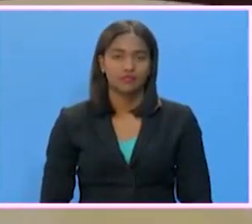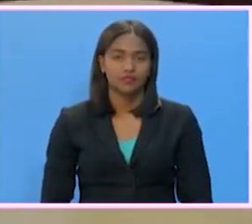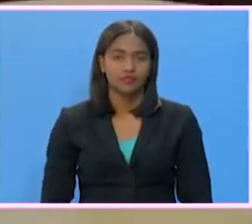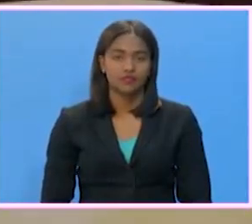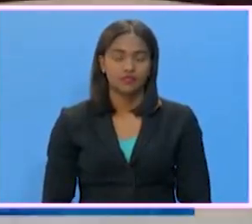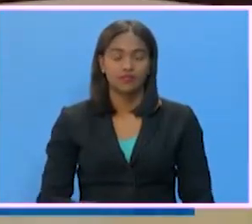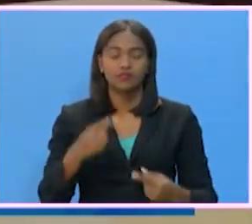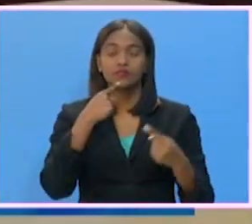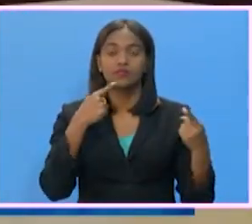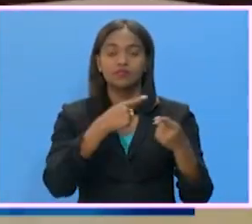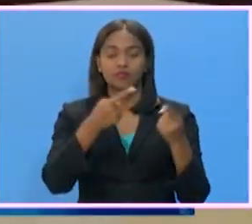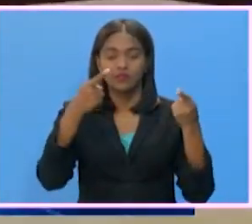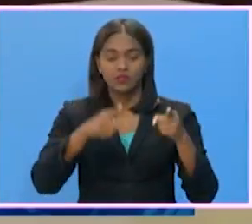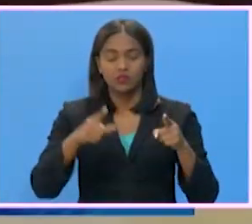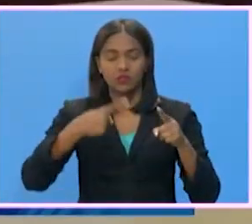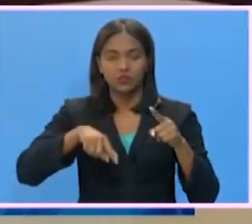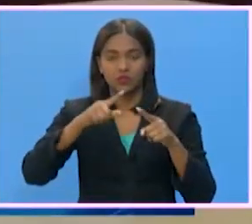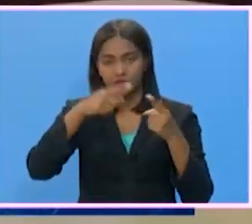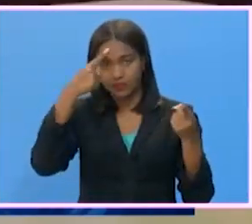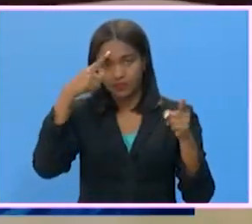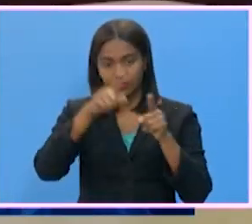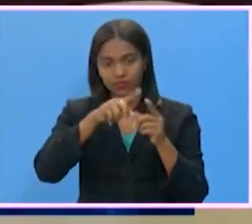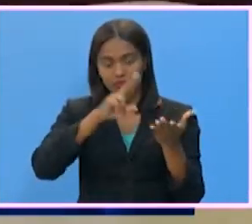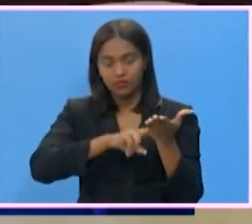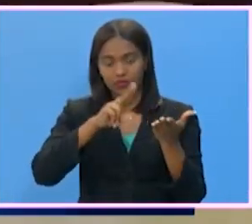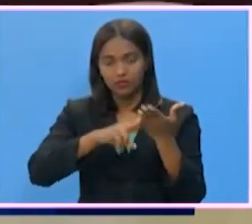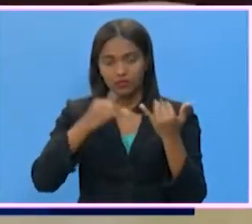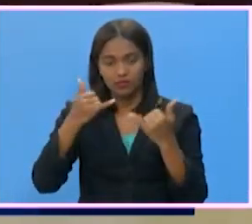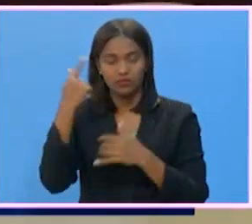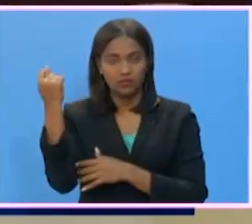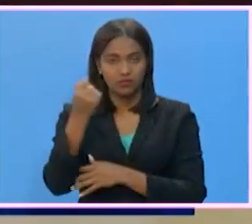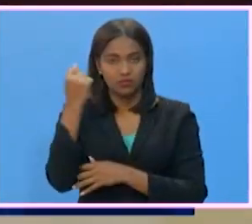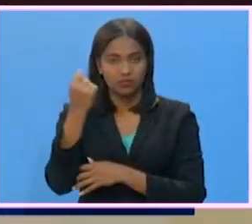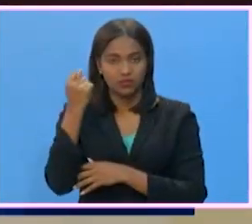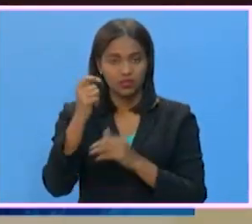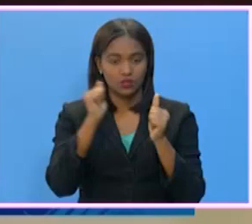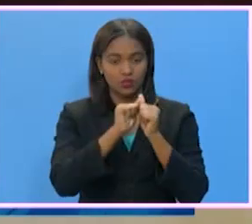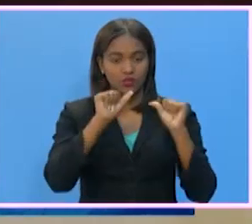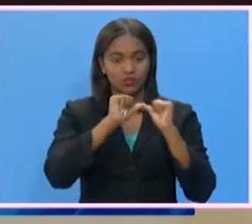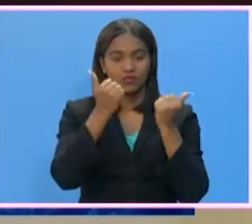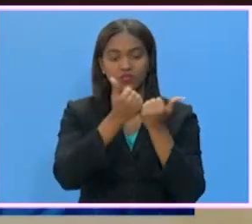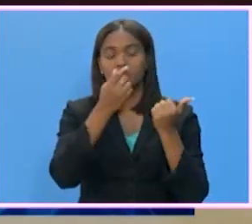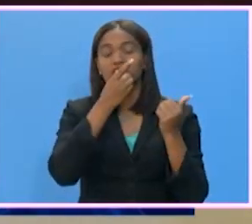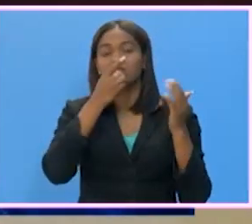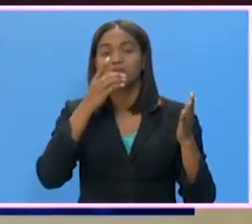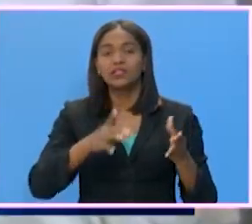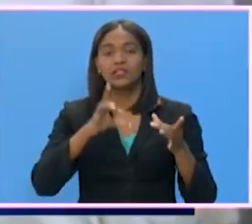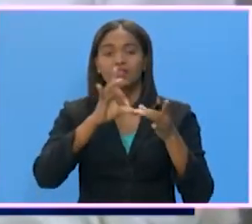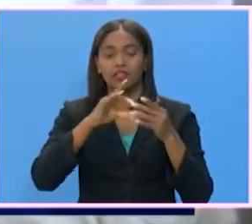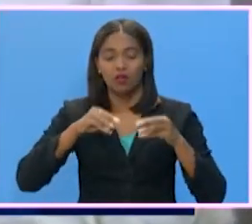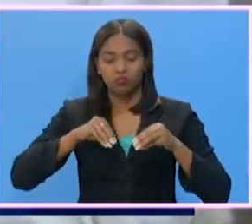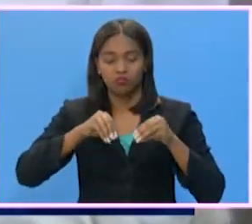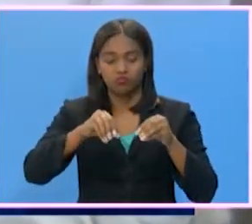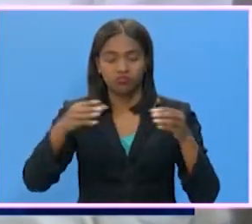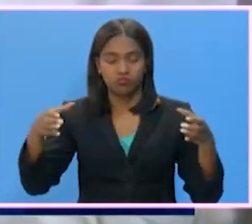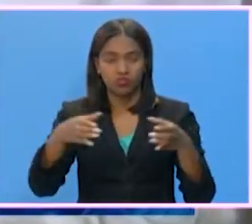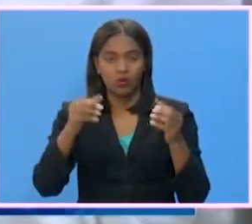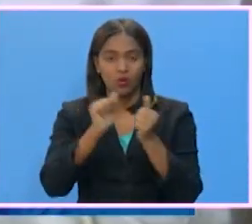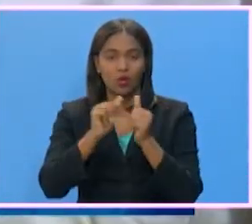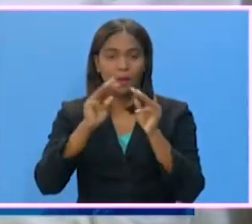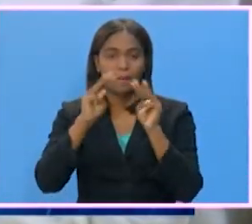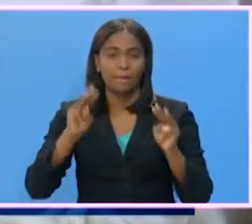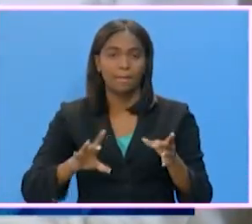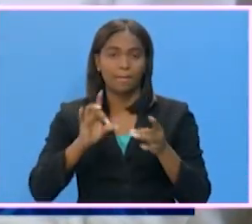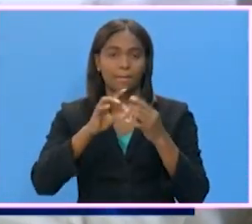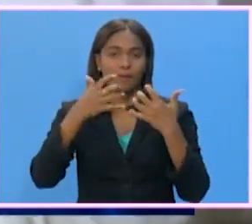El anuncio se hizo mediante la firma de un acuerdo este martes entre la Asociación Dominicana de Avicultores y el Ministerio